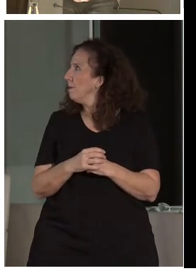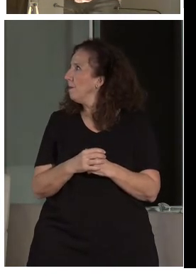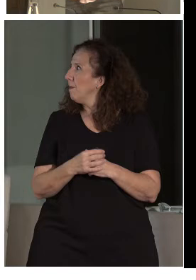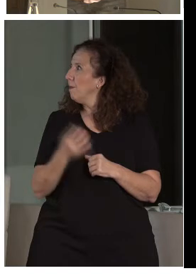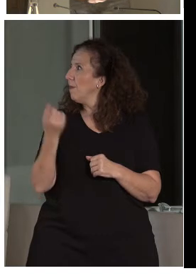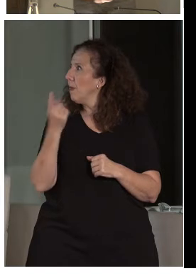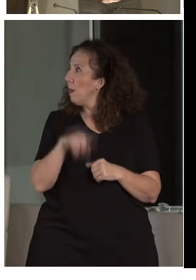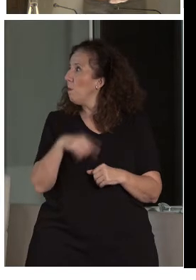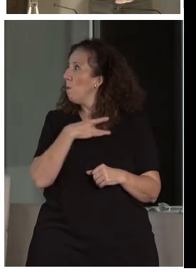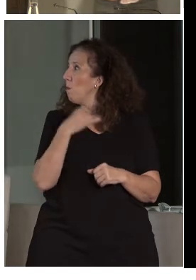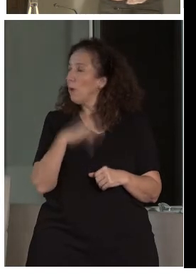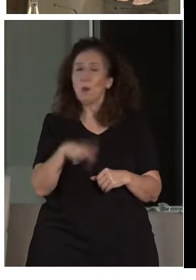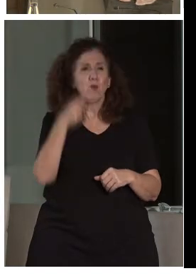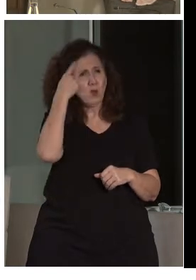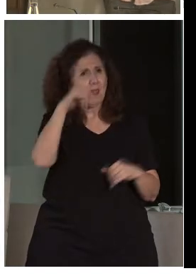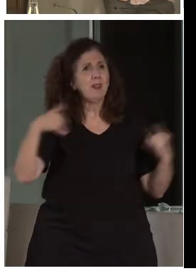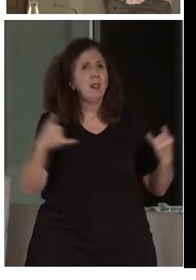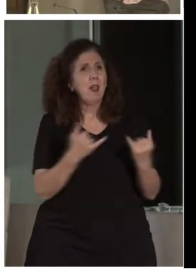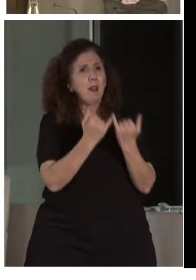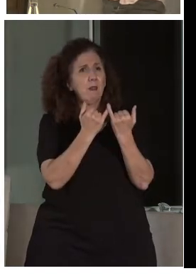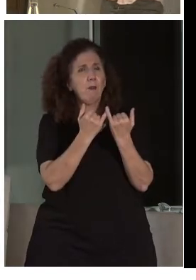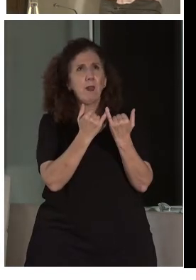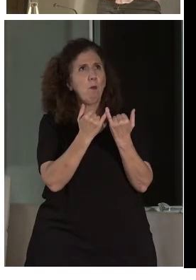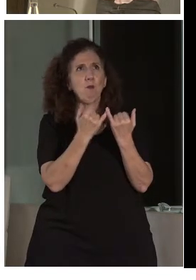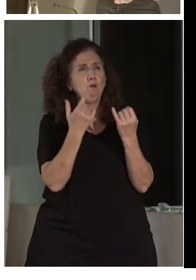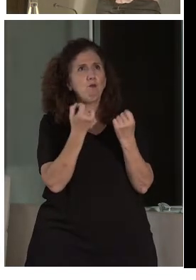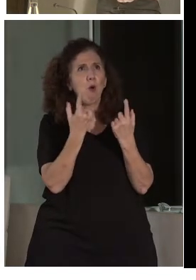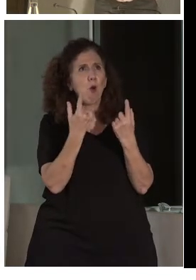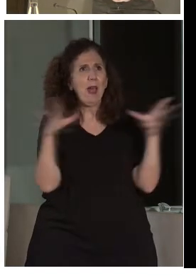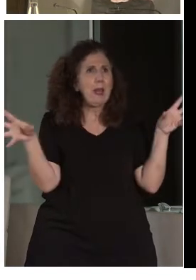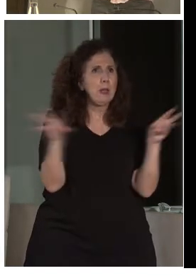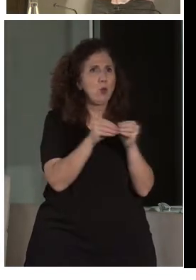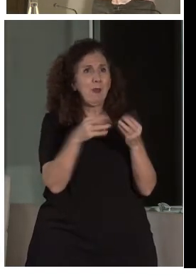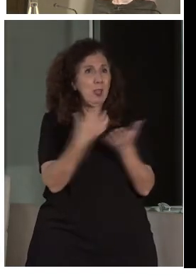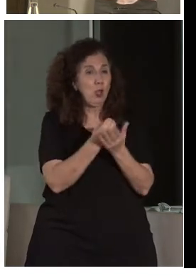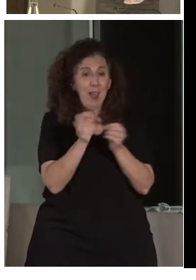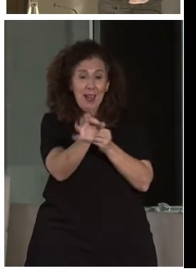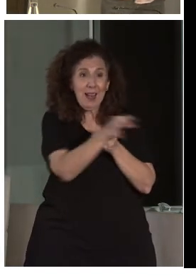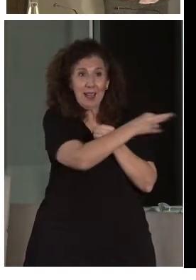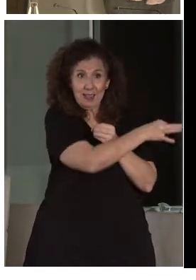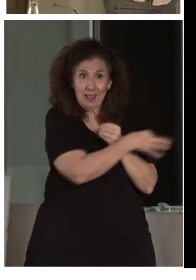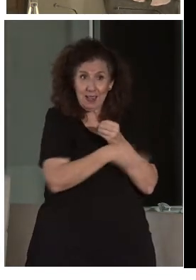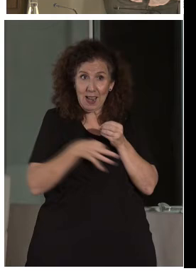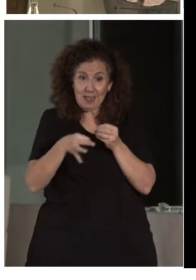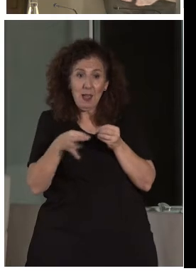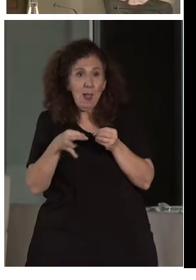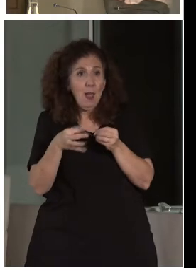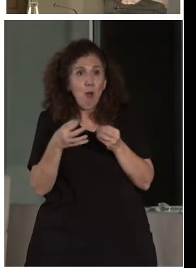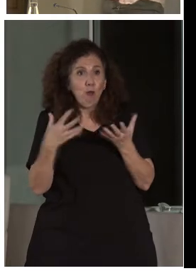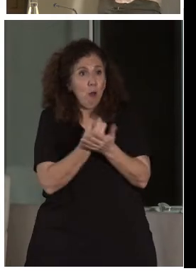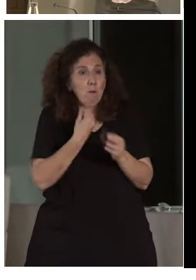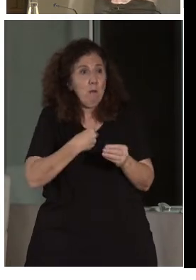Te permite, además, Tenerife, bueno, Tenerife es un poco el compendio de todo lo que tienen todas las demás islas. Tienes zonas de laurisilva, tienes